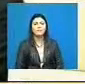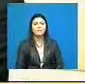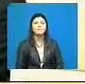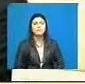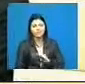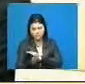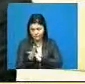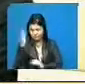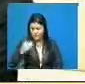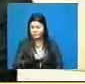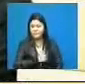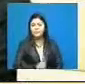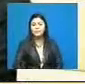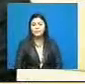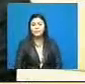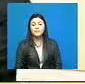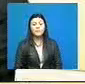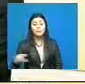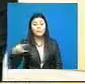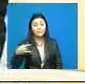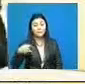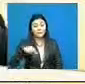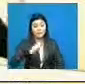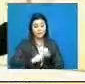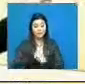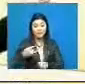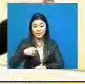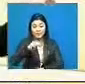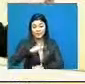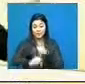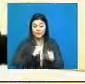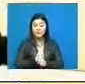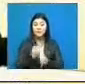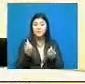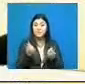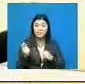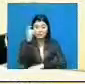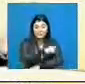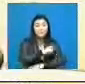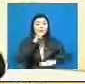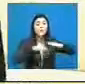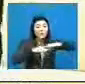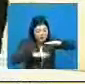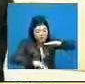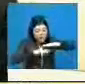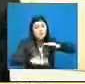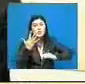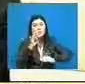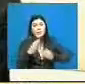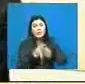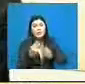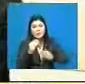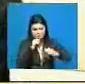Sigamos. En marzo de este año, ya con los precios del petróleo por debajo de $50 por barril,